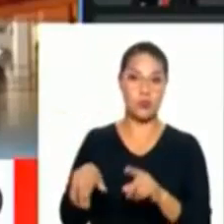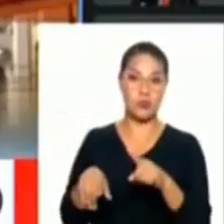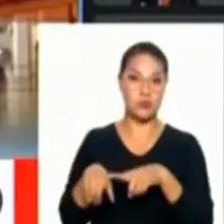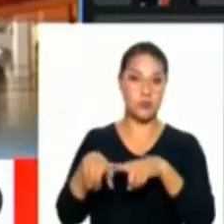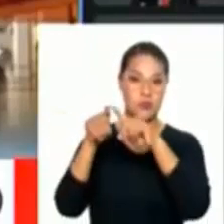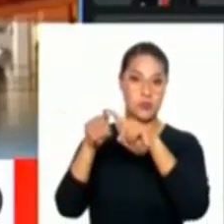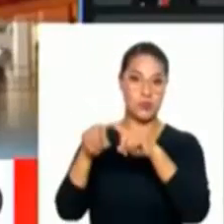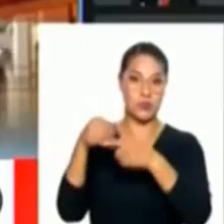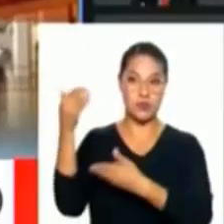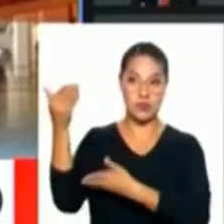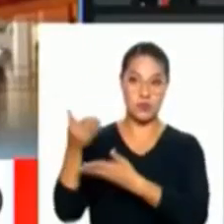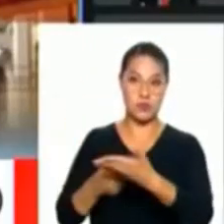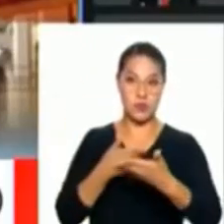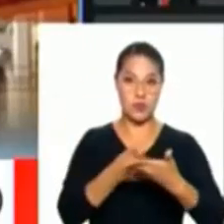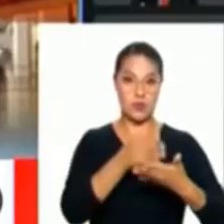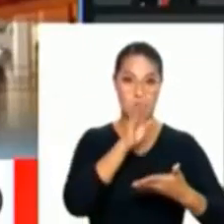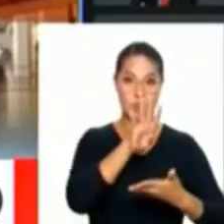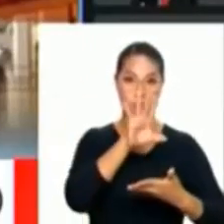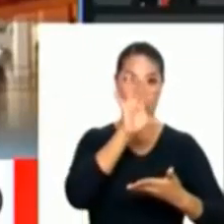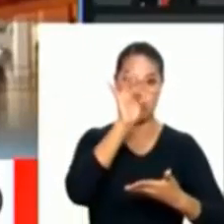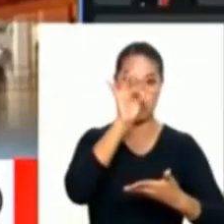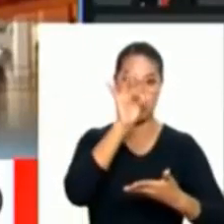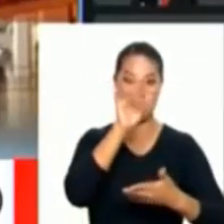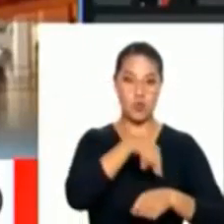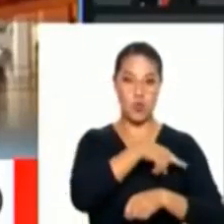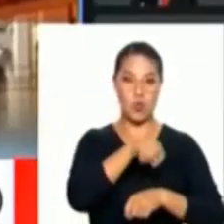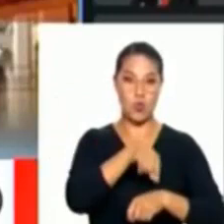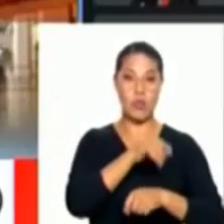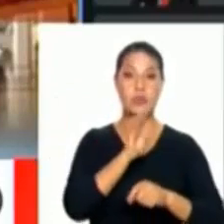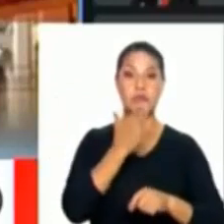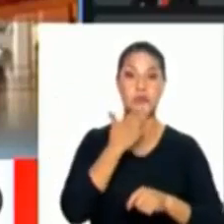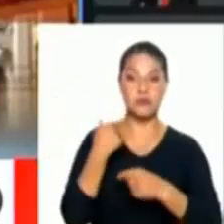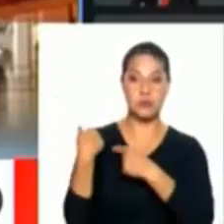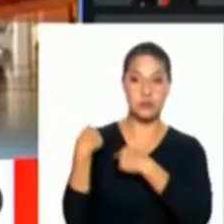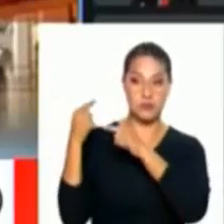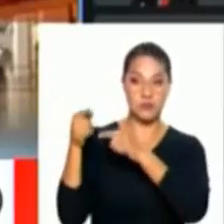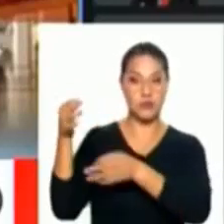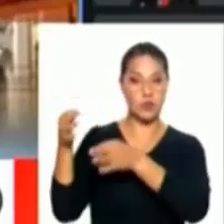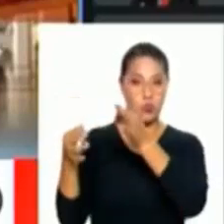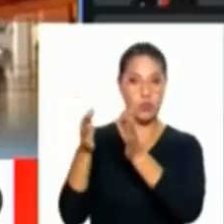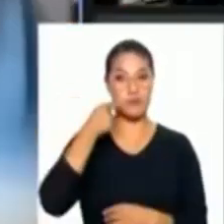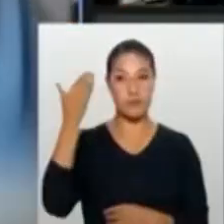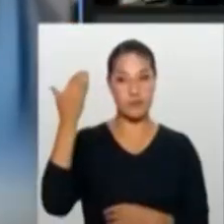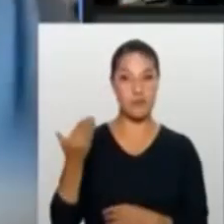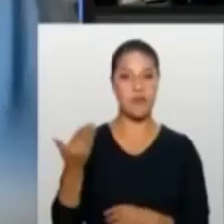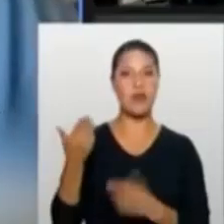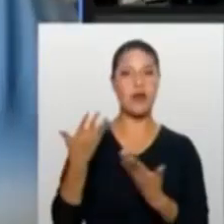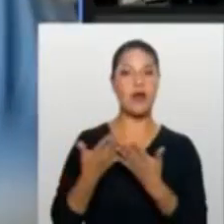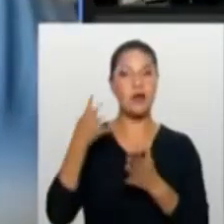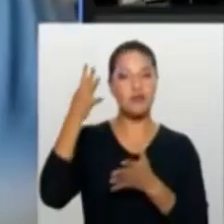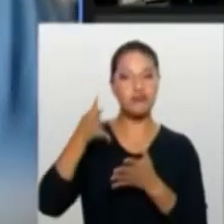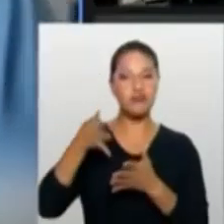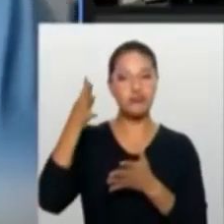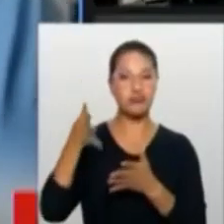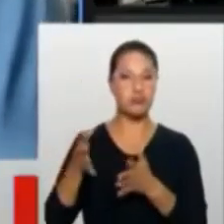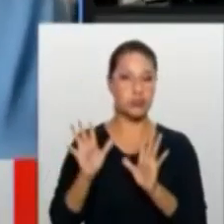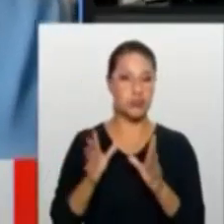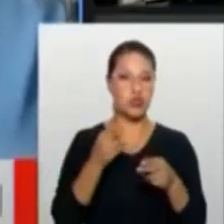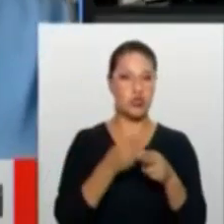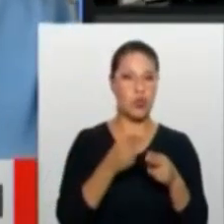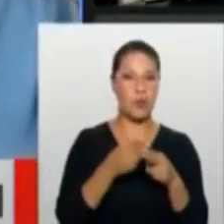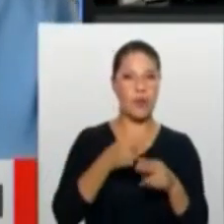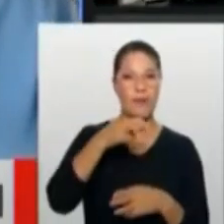incluso estaría reduciendo los años que le quedan en esta tierra. Evaluó el pedido de la